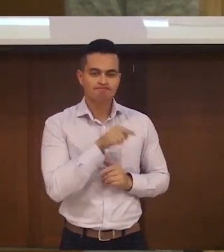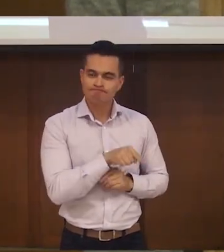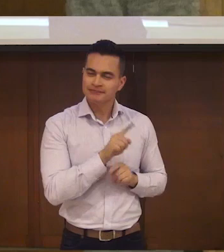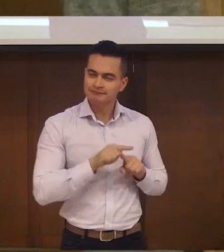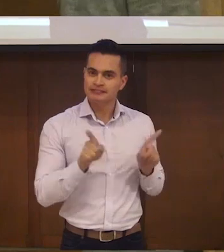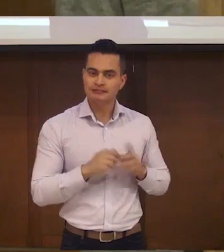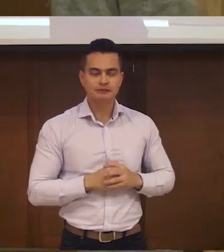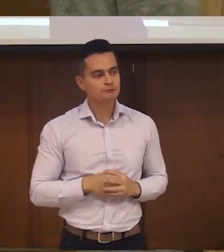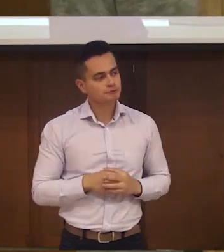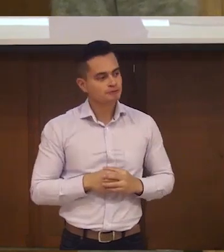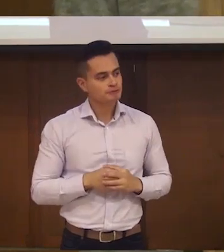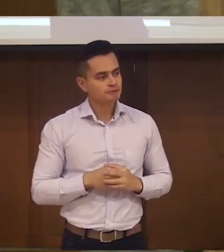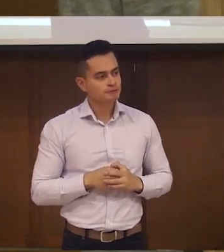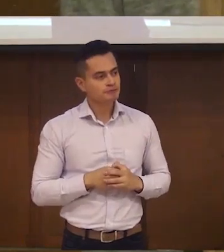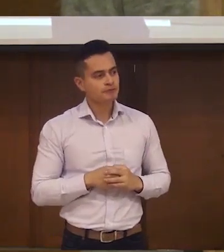distinto.